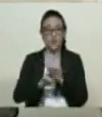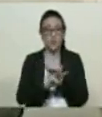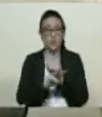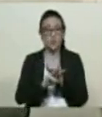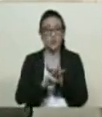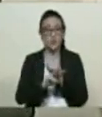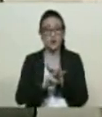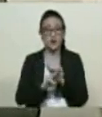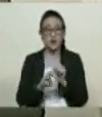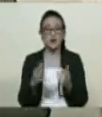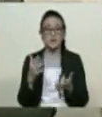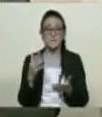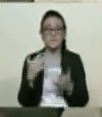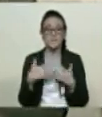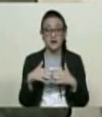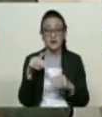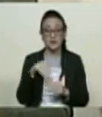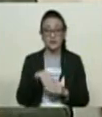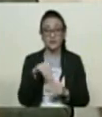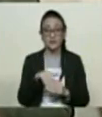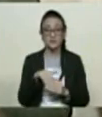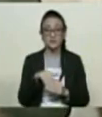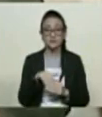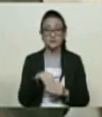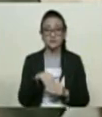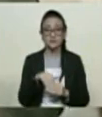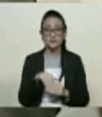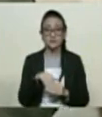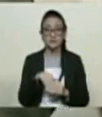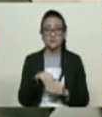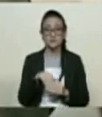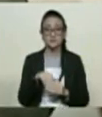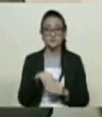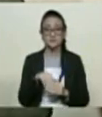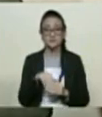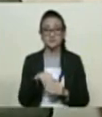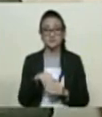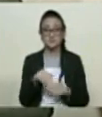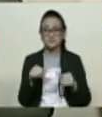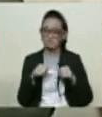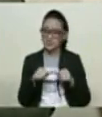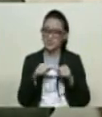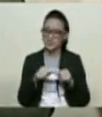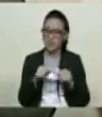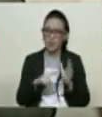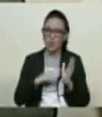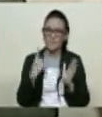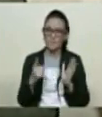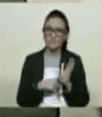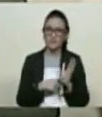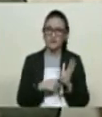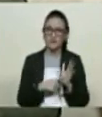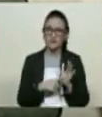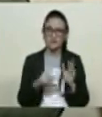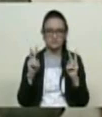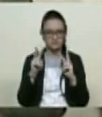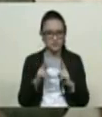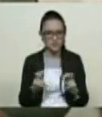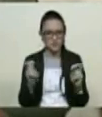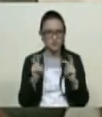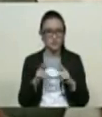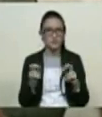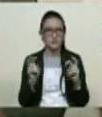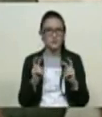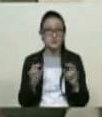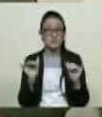de votación, es el mismo, mantiene esa integridad que ha auditado y